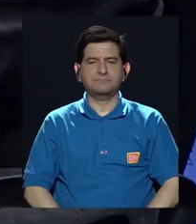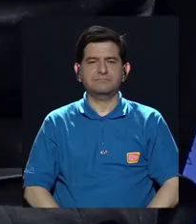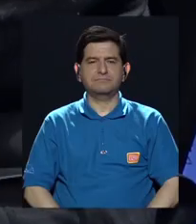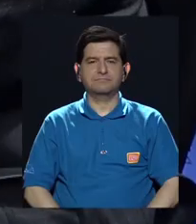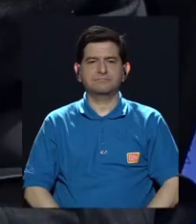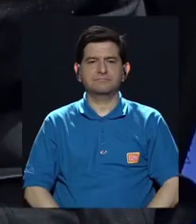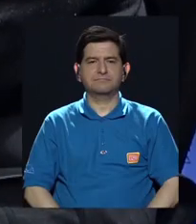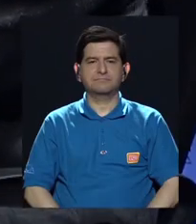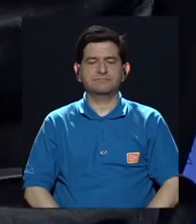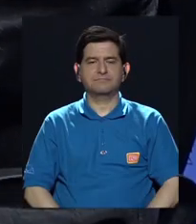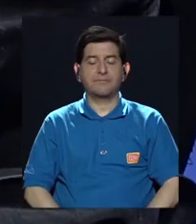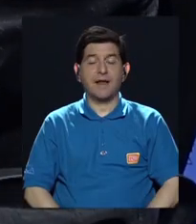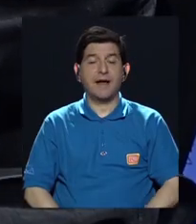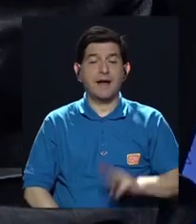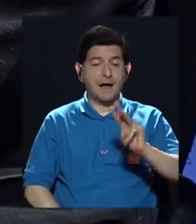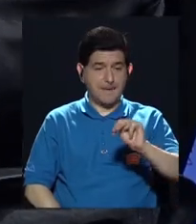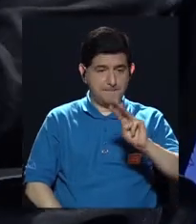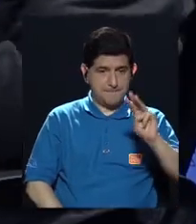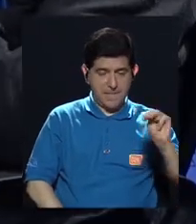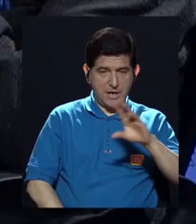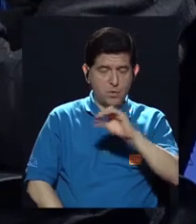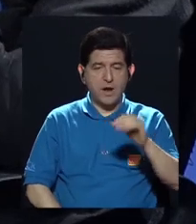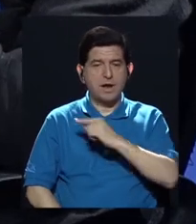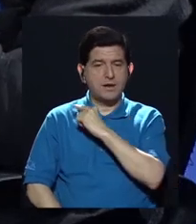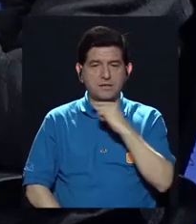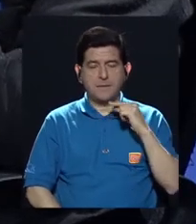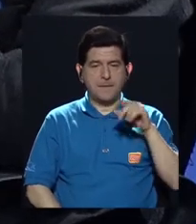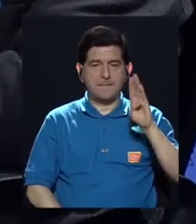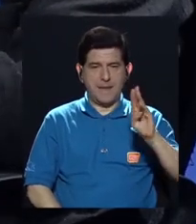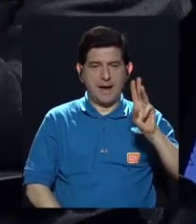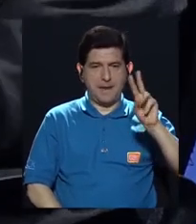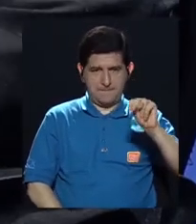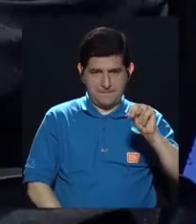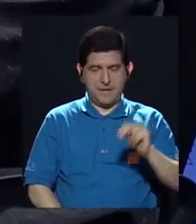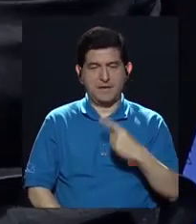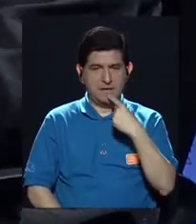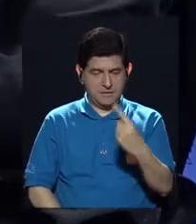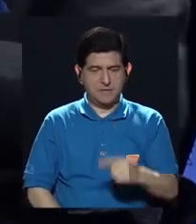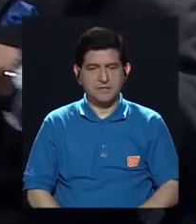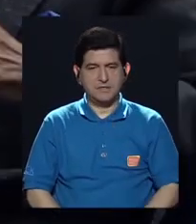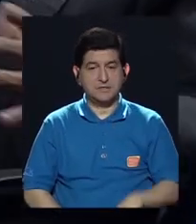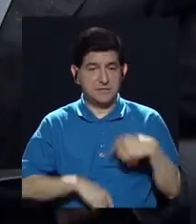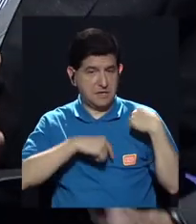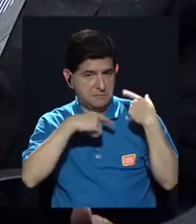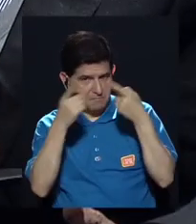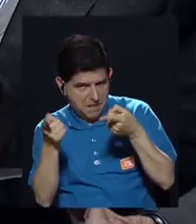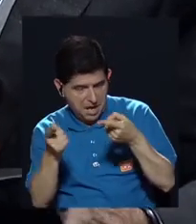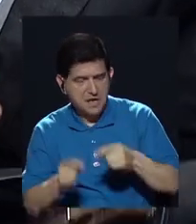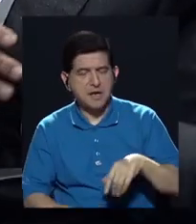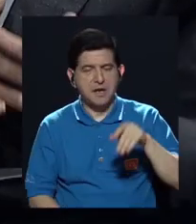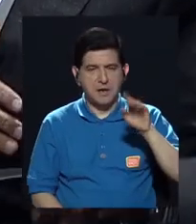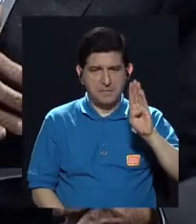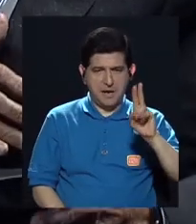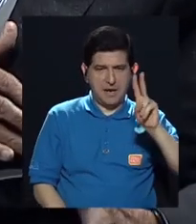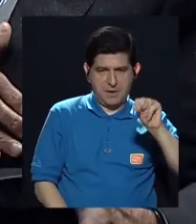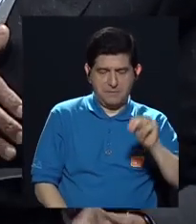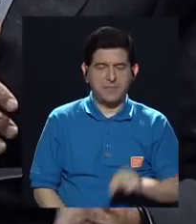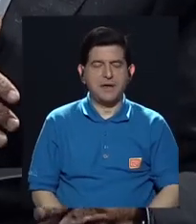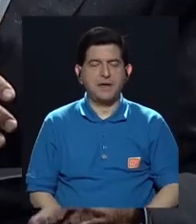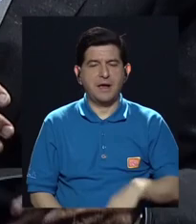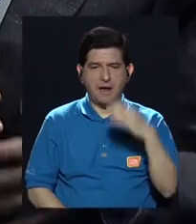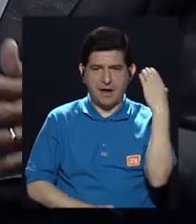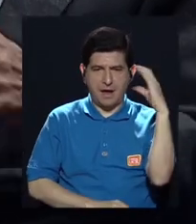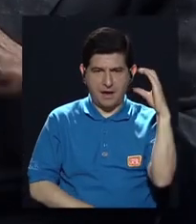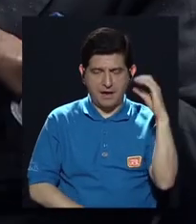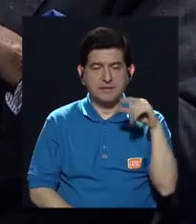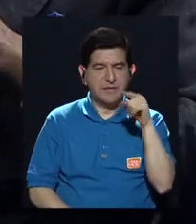entonces quedan don Manuel y el padre en que el padre se va a ir para Cartago, donde están las fuerzas de